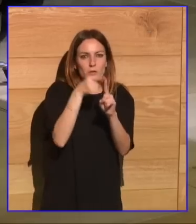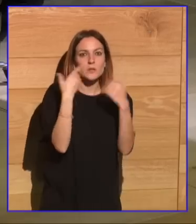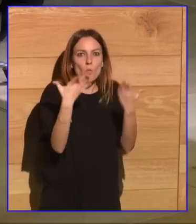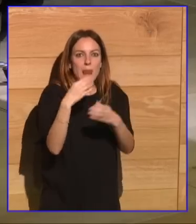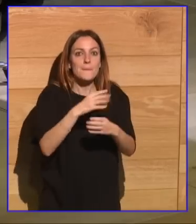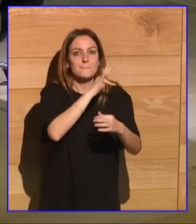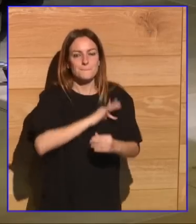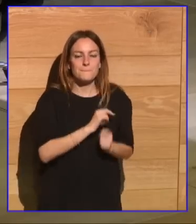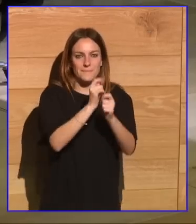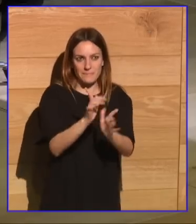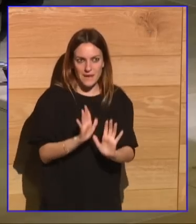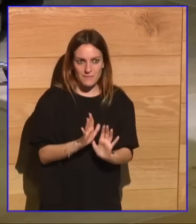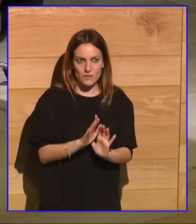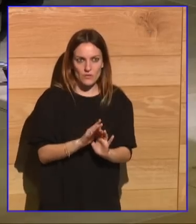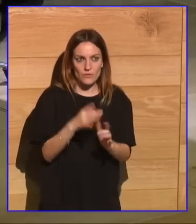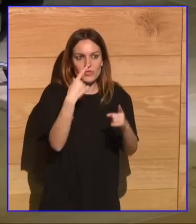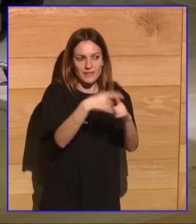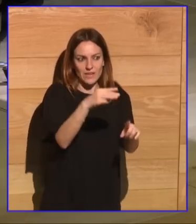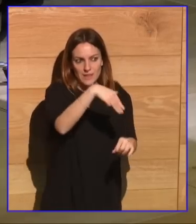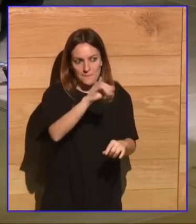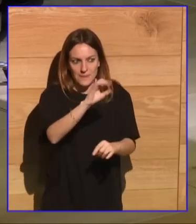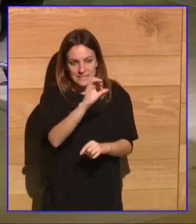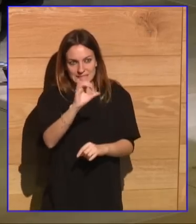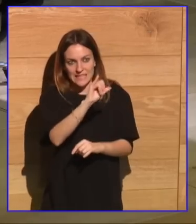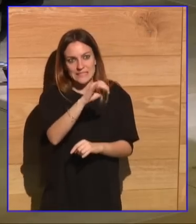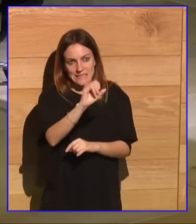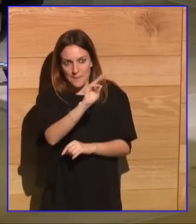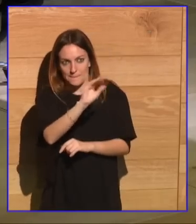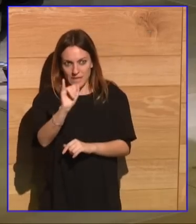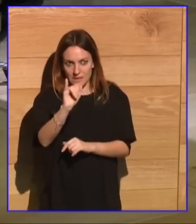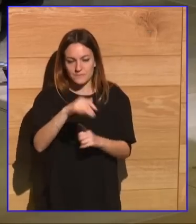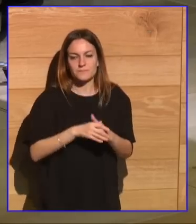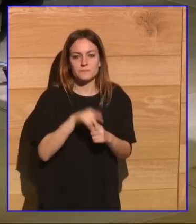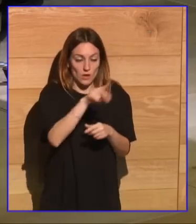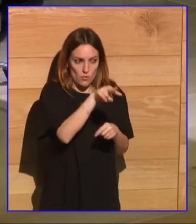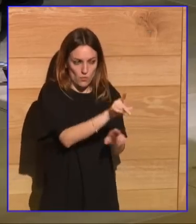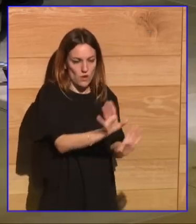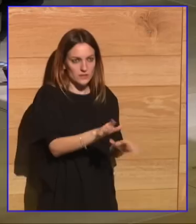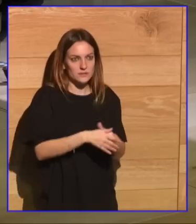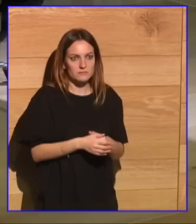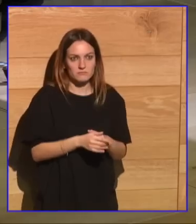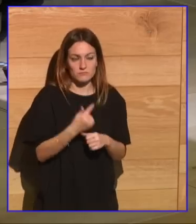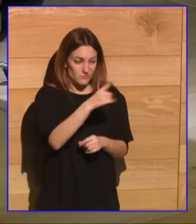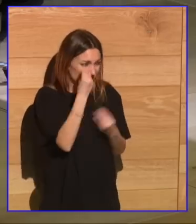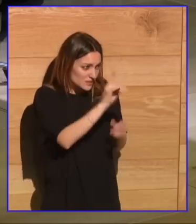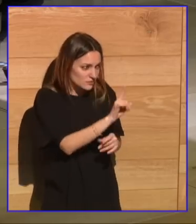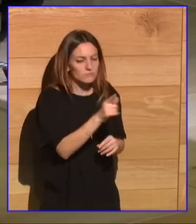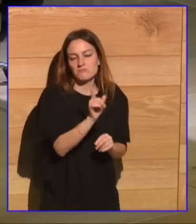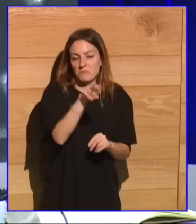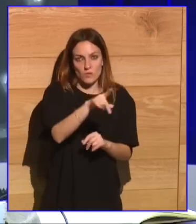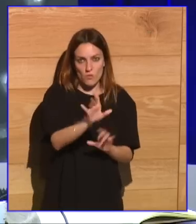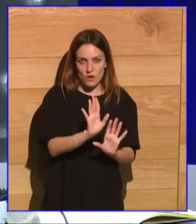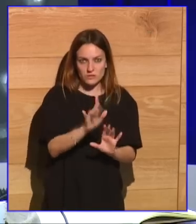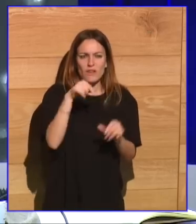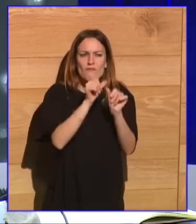pensando en la academia, A diferencia de Mississippi Burning, por ejemplo. que Bueno. no lo es para nada. ¿Tú crees que no? En absoluto. Sí, da igual, sí, es una forma